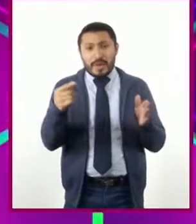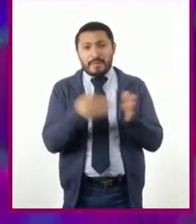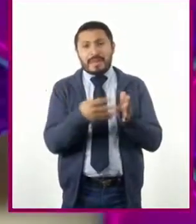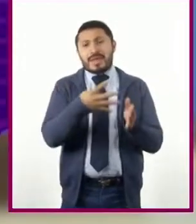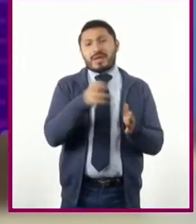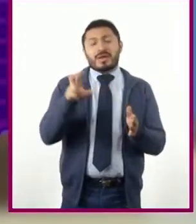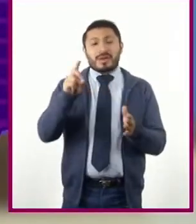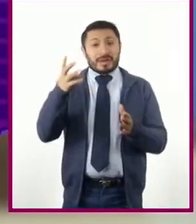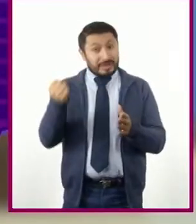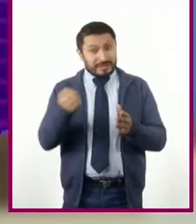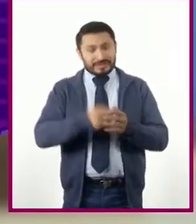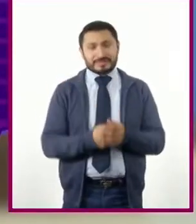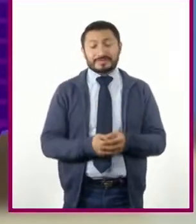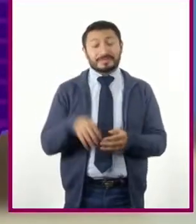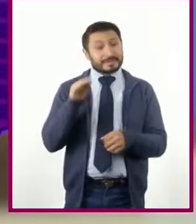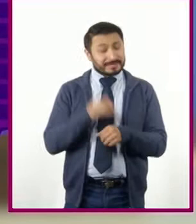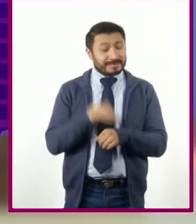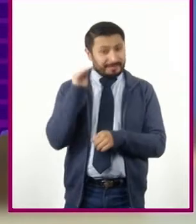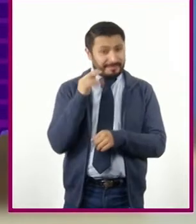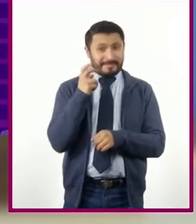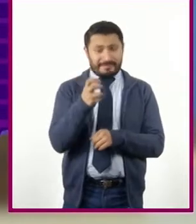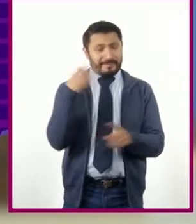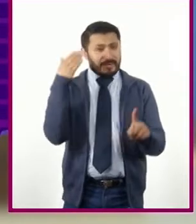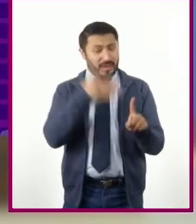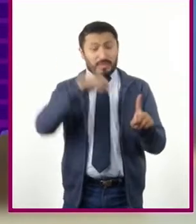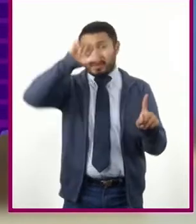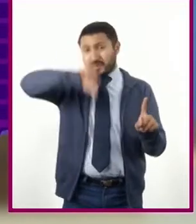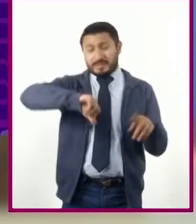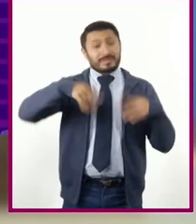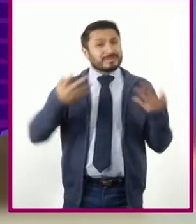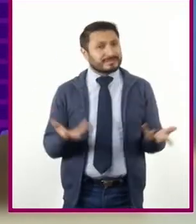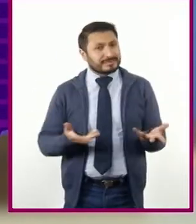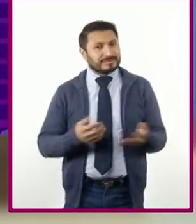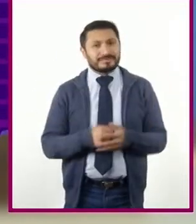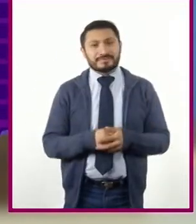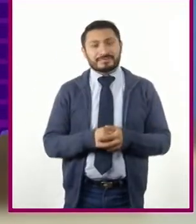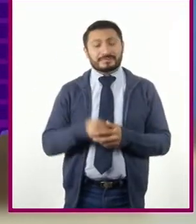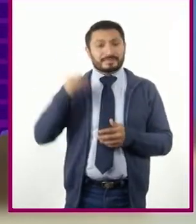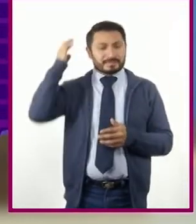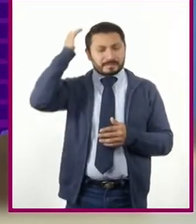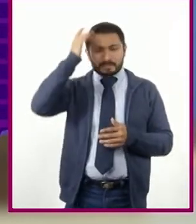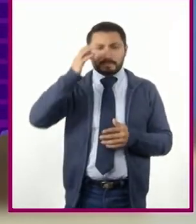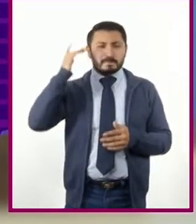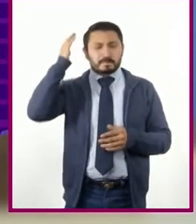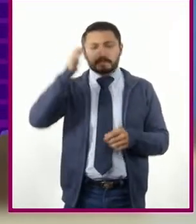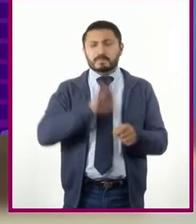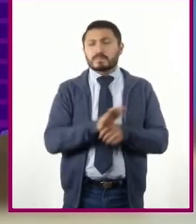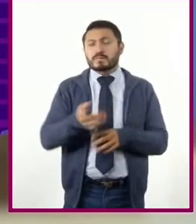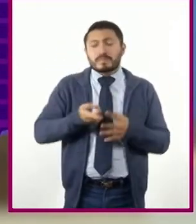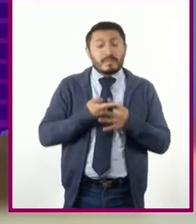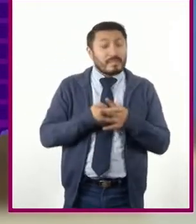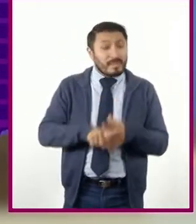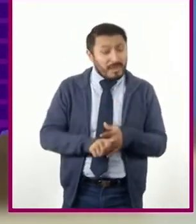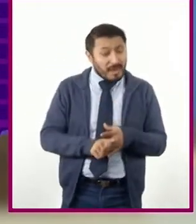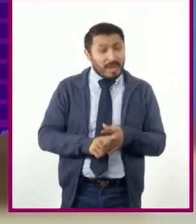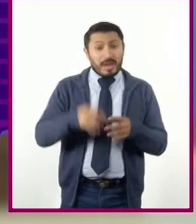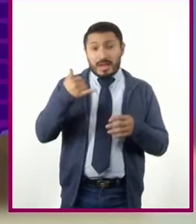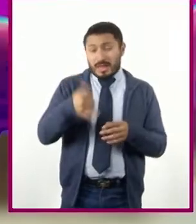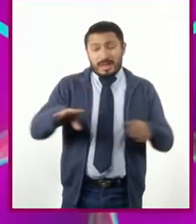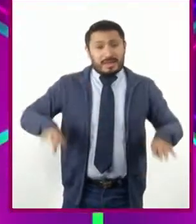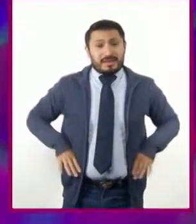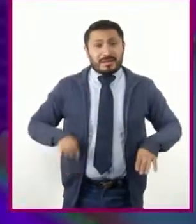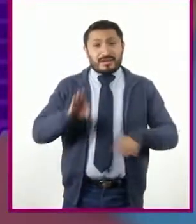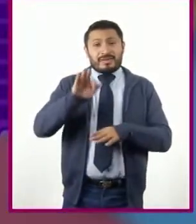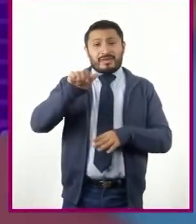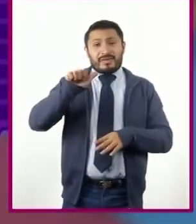1939. Particularmente, el propósito de la sesión será analizar el origen y las características del